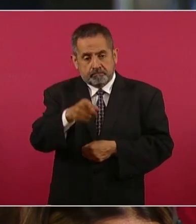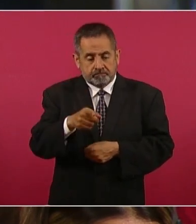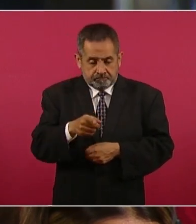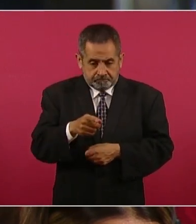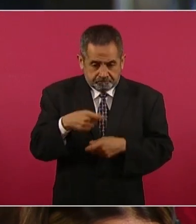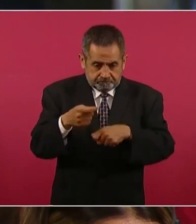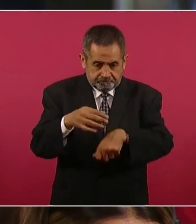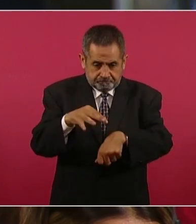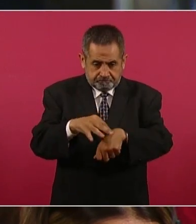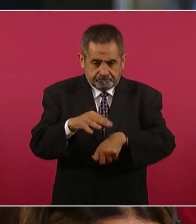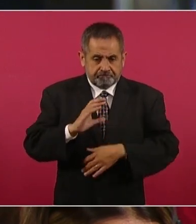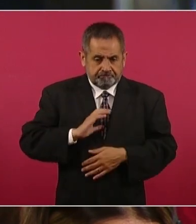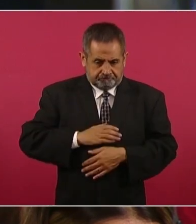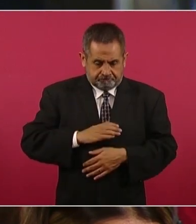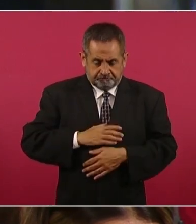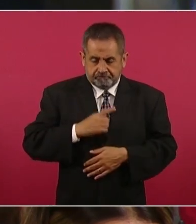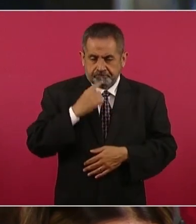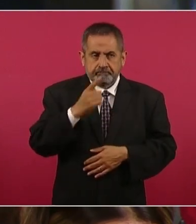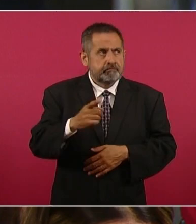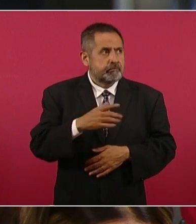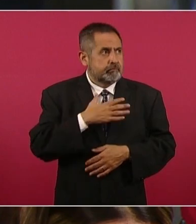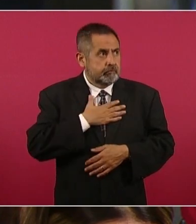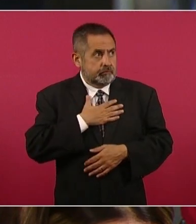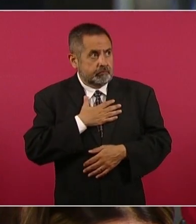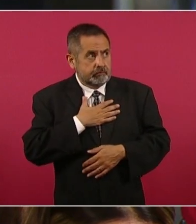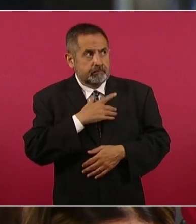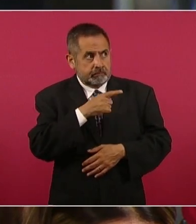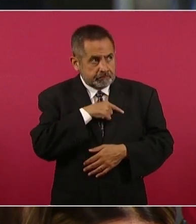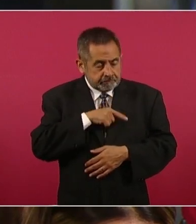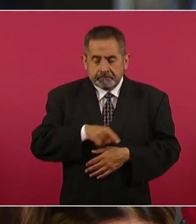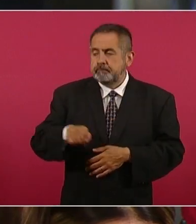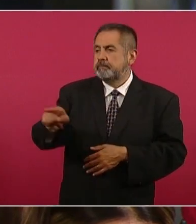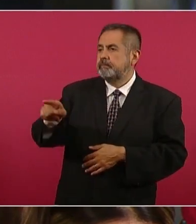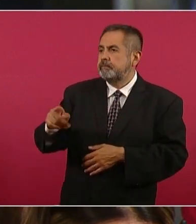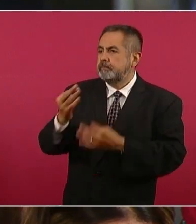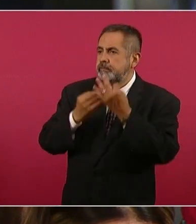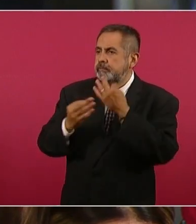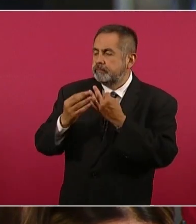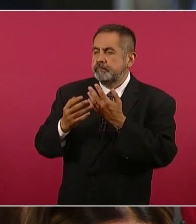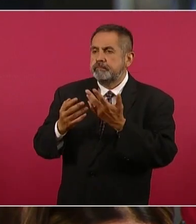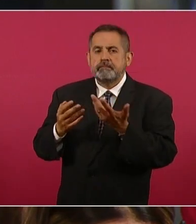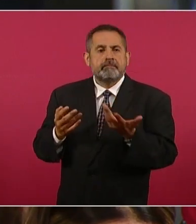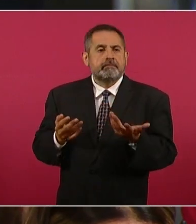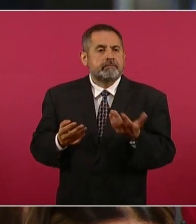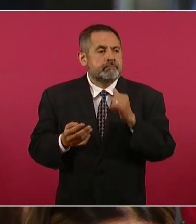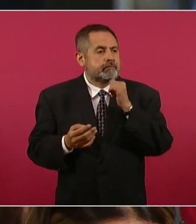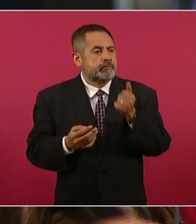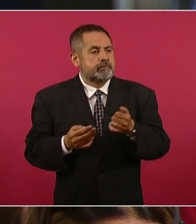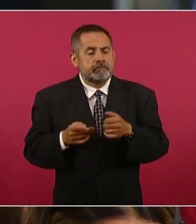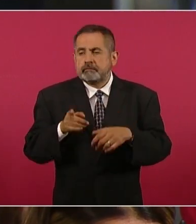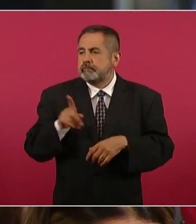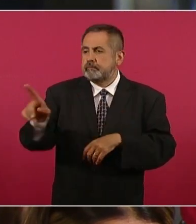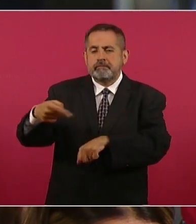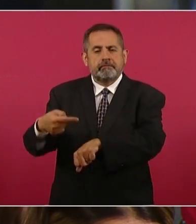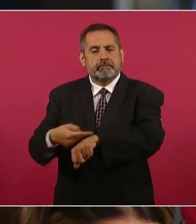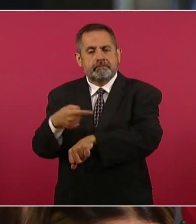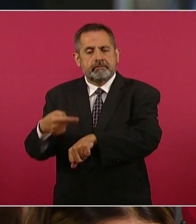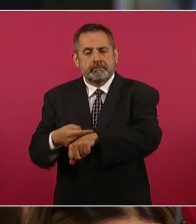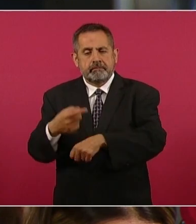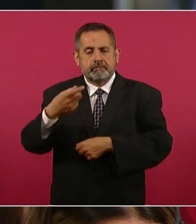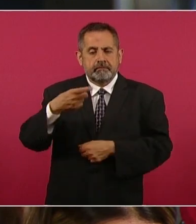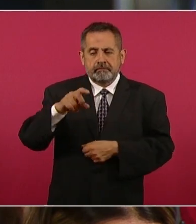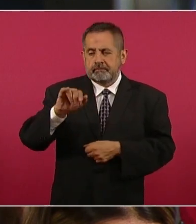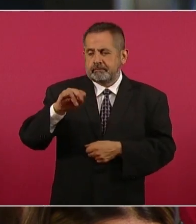tienes esa enfermedad, que se iban a atender en el instituto, y cuando fueron a recibir las quimioterapias les dijeron no